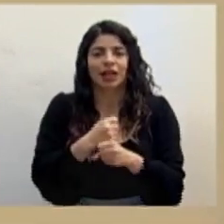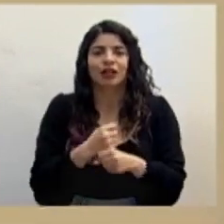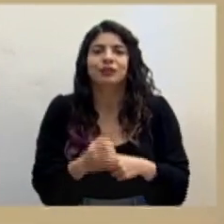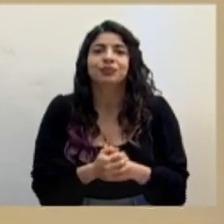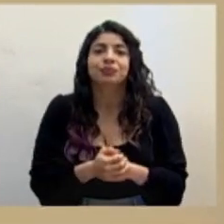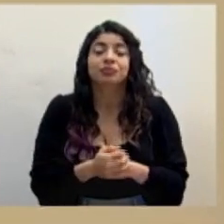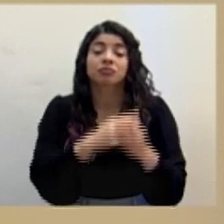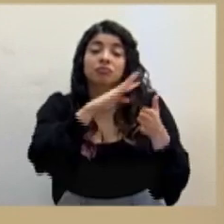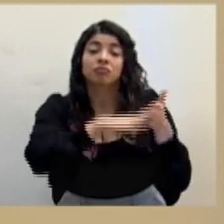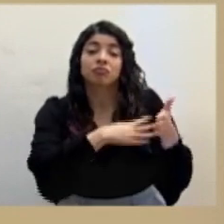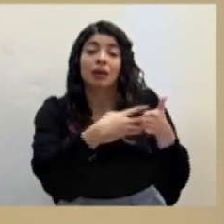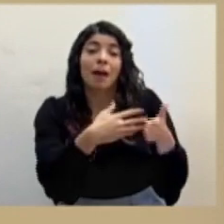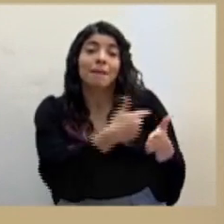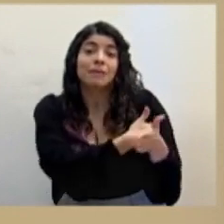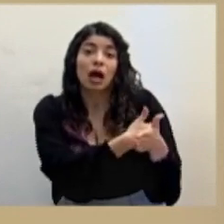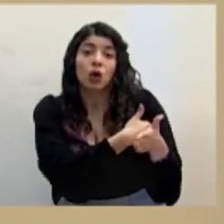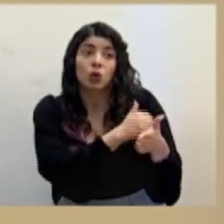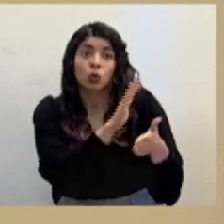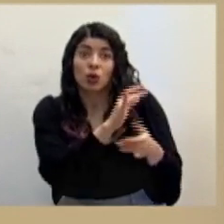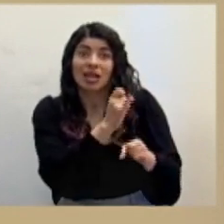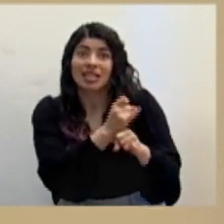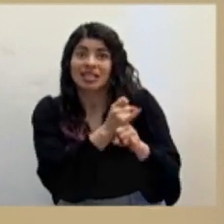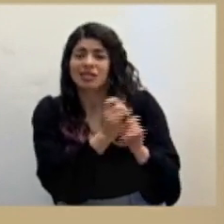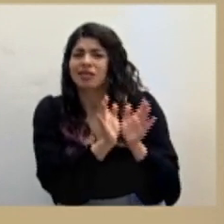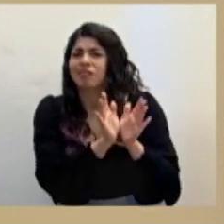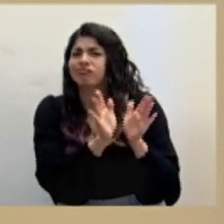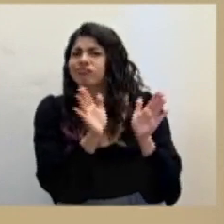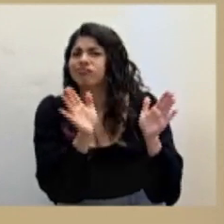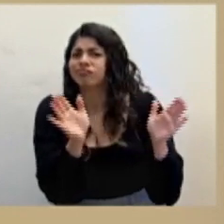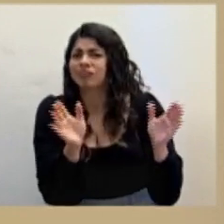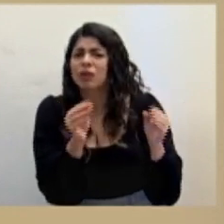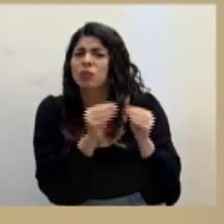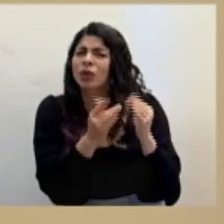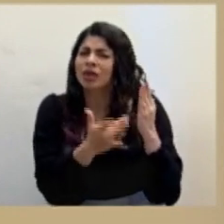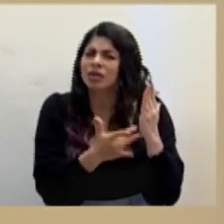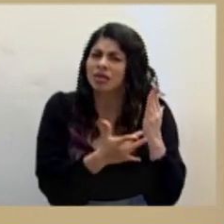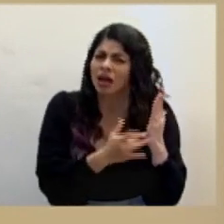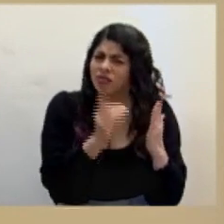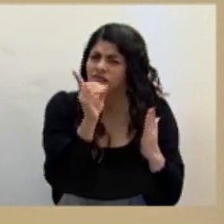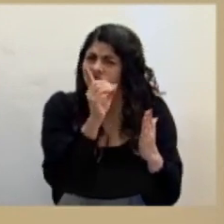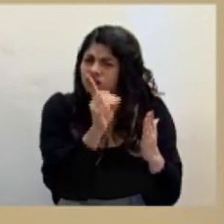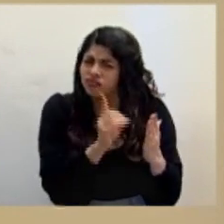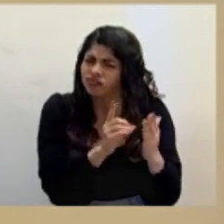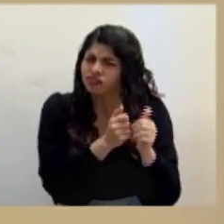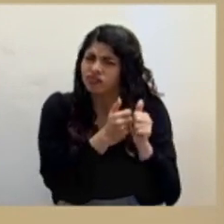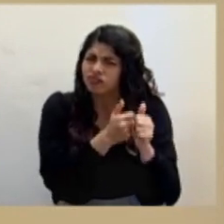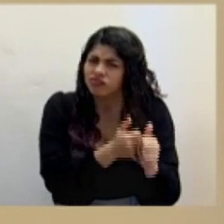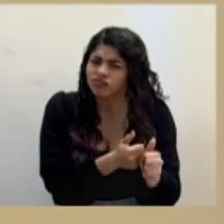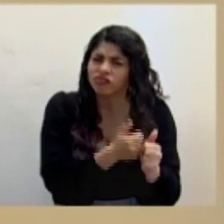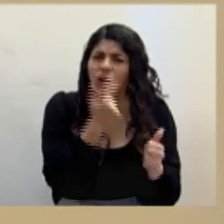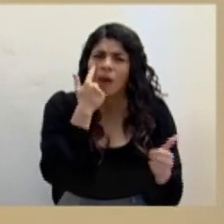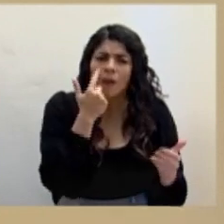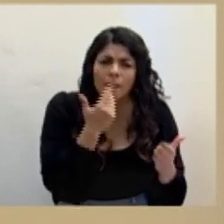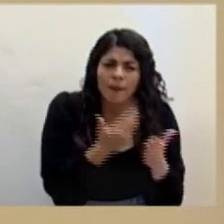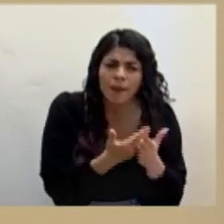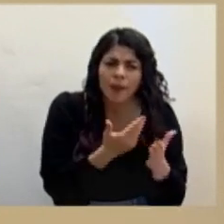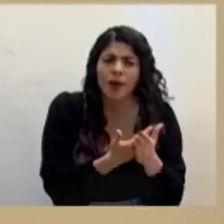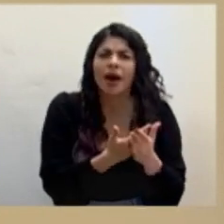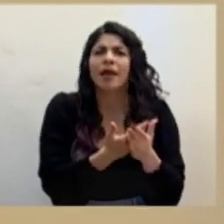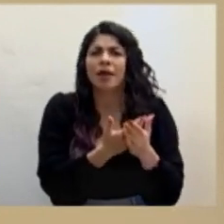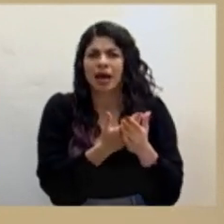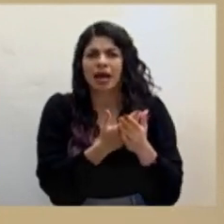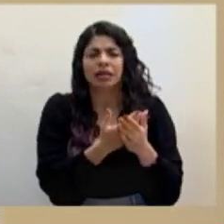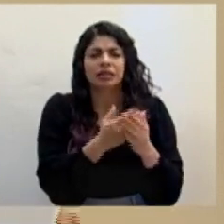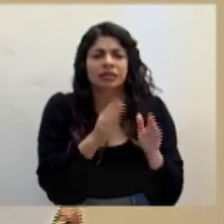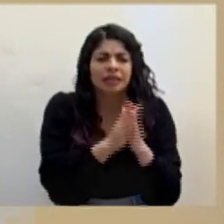El esquema de vacunación de la institución es amplio, es técnico, diseñado y basado en evidencia y apoyado en